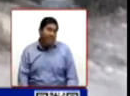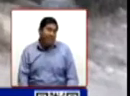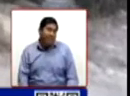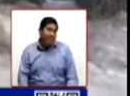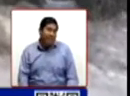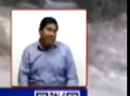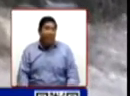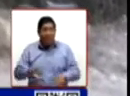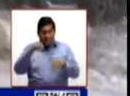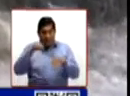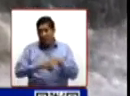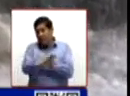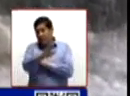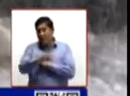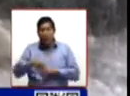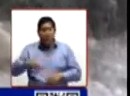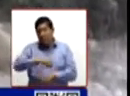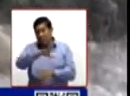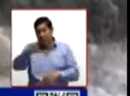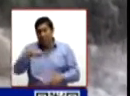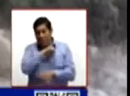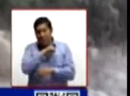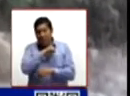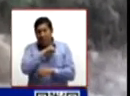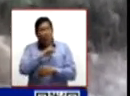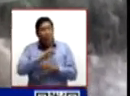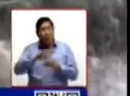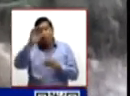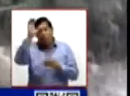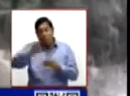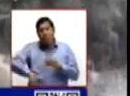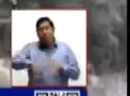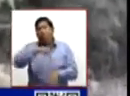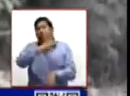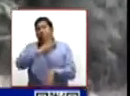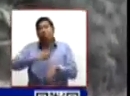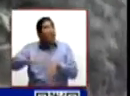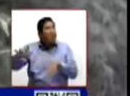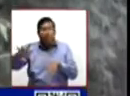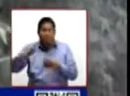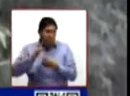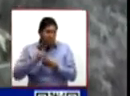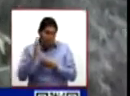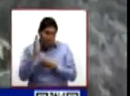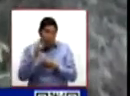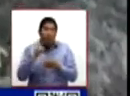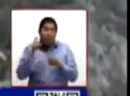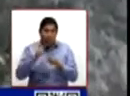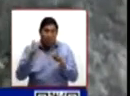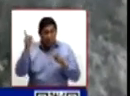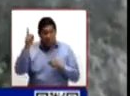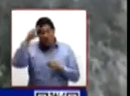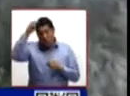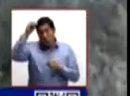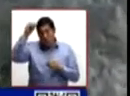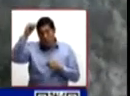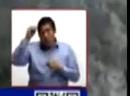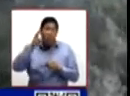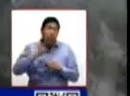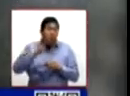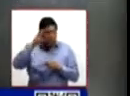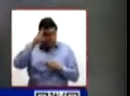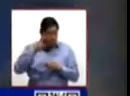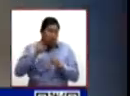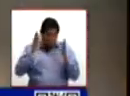Y es que al interior de este lugar hay un espacio que está completamente vacío y donde dicen los padres de familia, este sujeto violador en